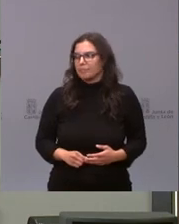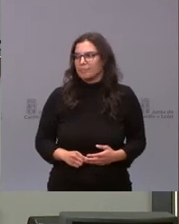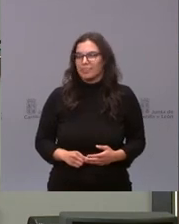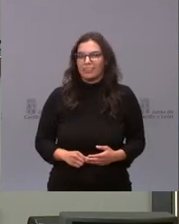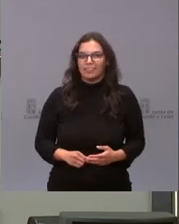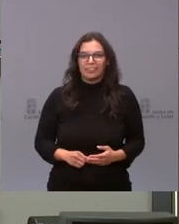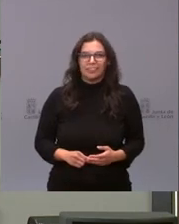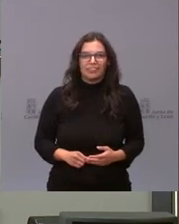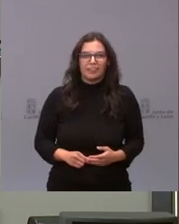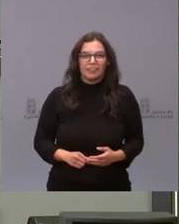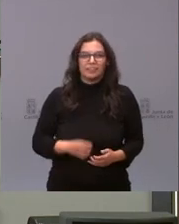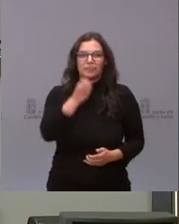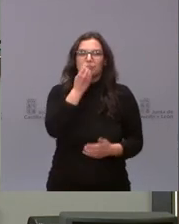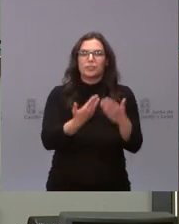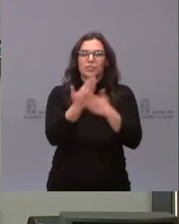Buenos días.